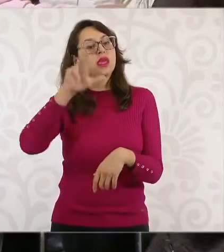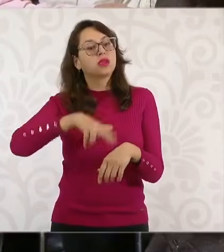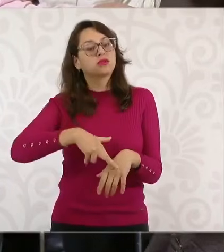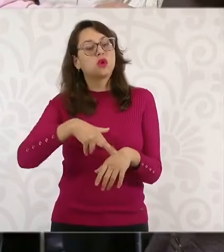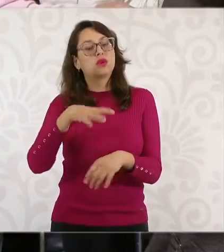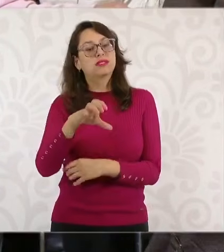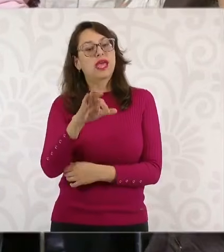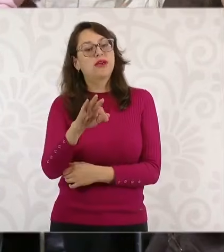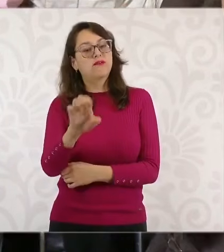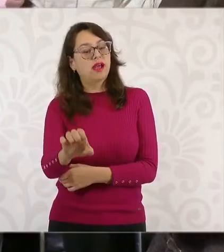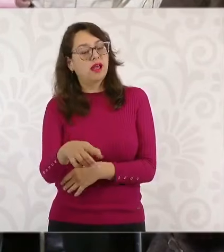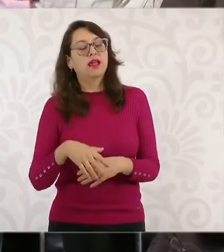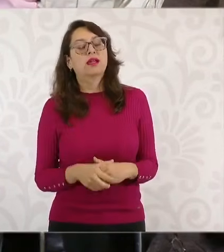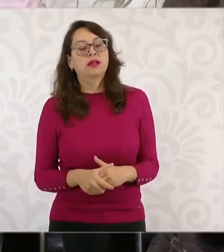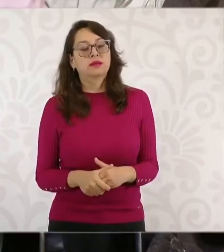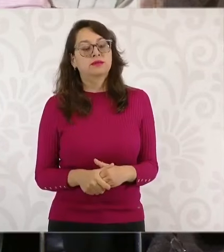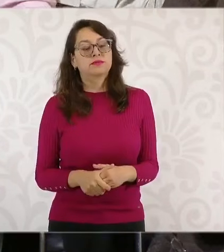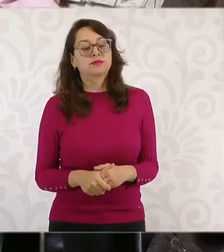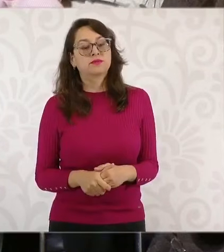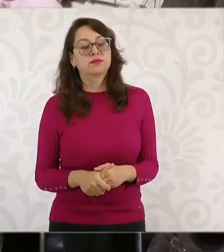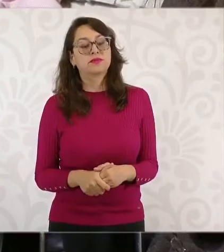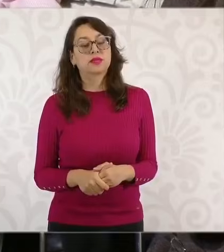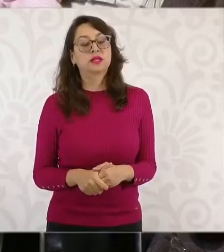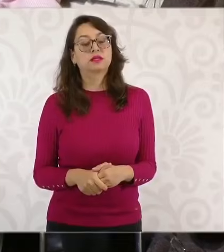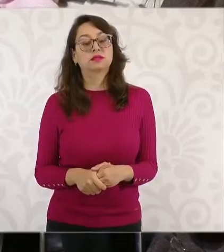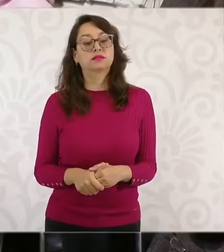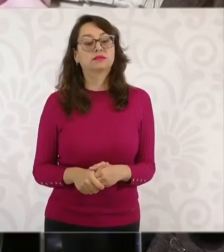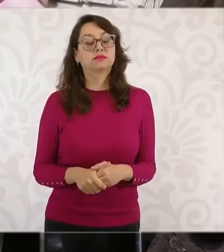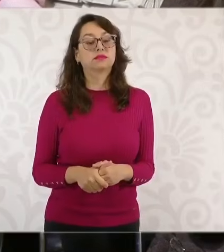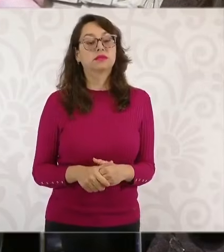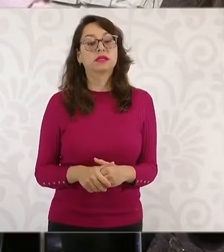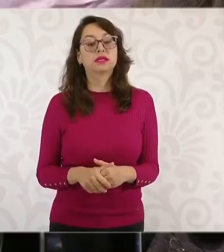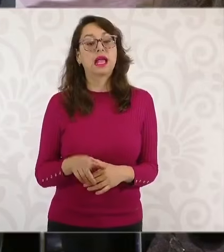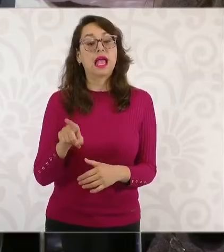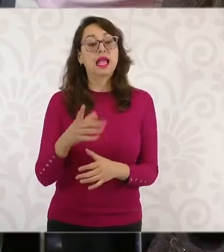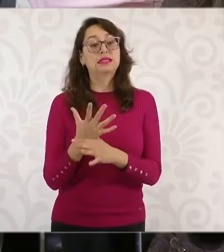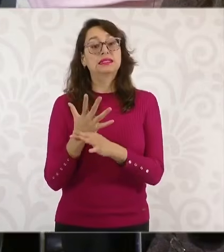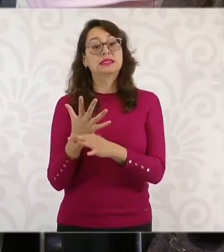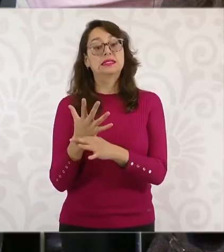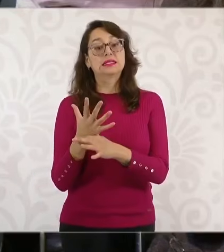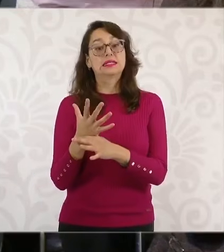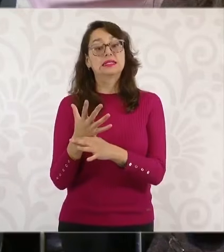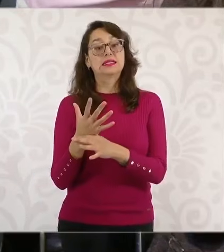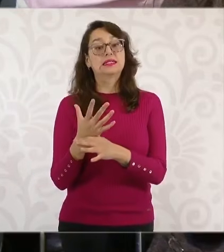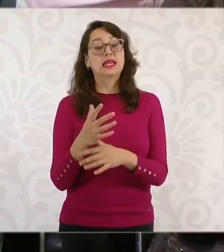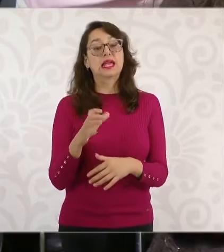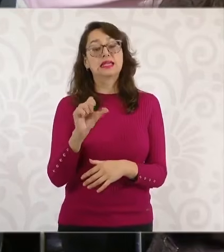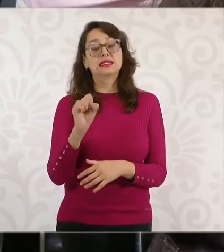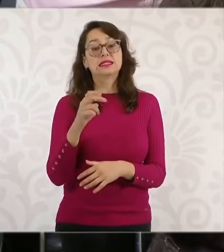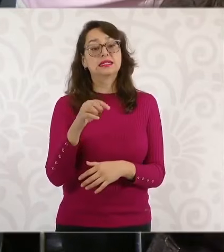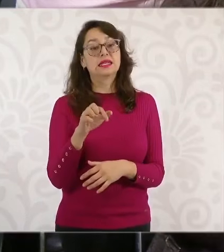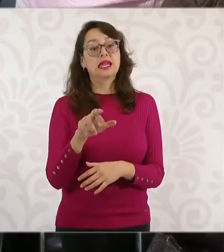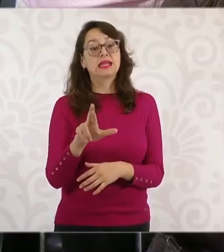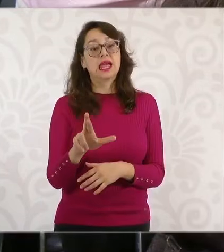la CFE, quien se ostenta a ser muy cercano y protegido de la titular de la Secretaría de Energía,